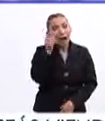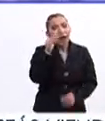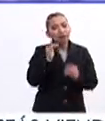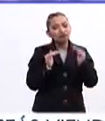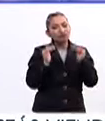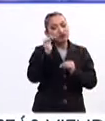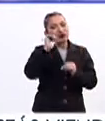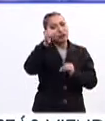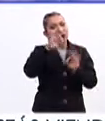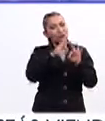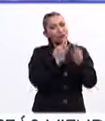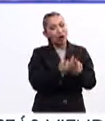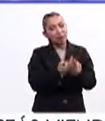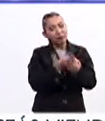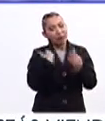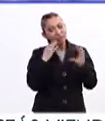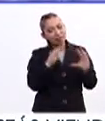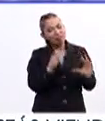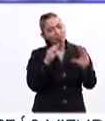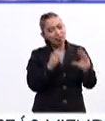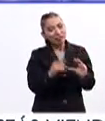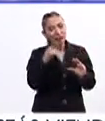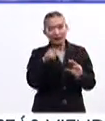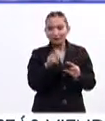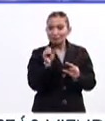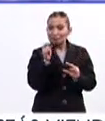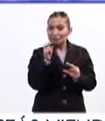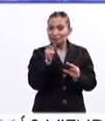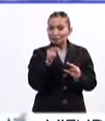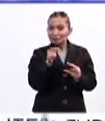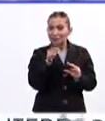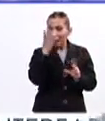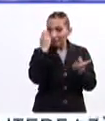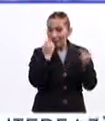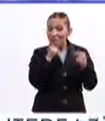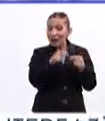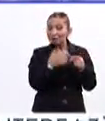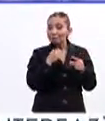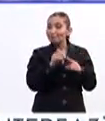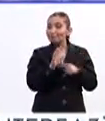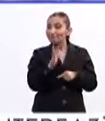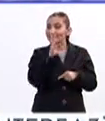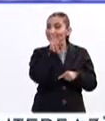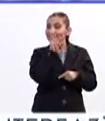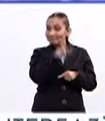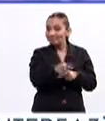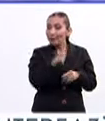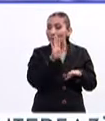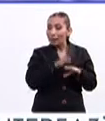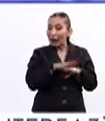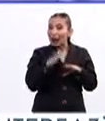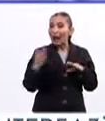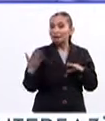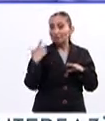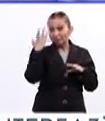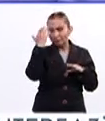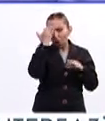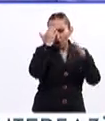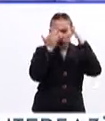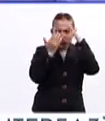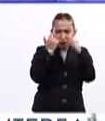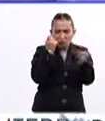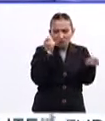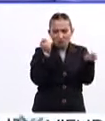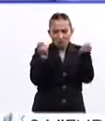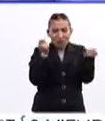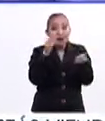alcanzar otras formas metodológicas, pedagógicas, precisamente para lograr un impacto mejor, un mayor dominio del